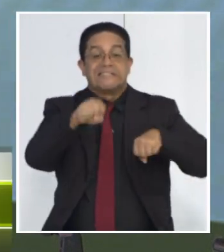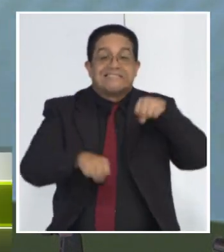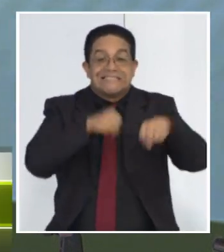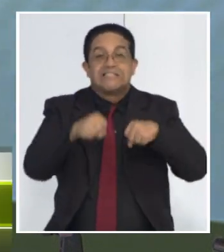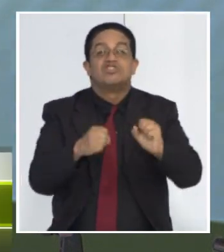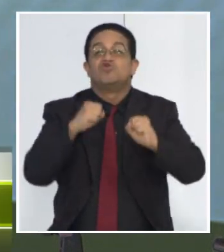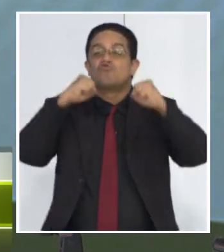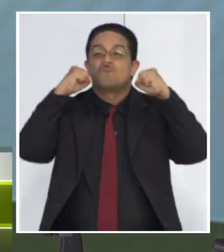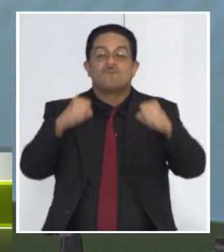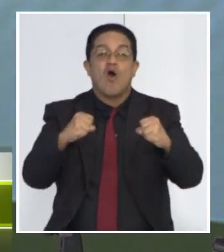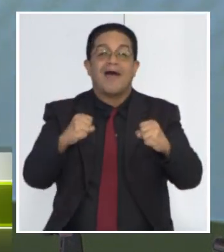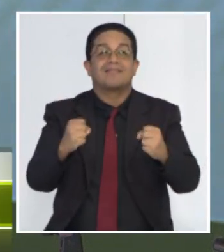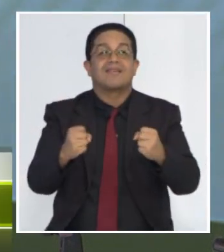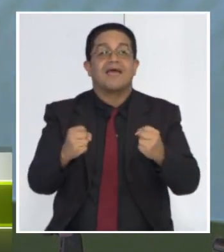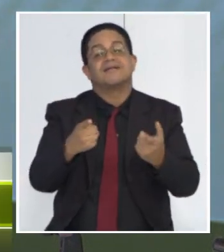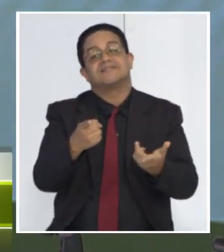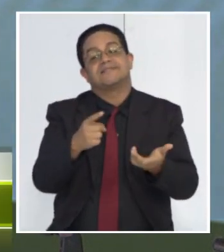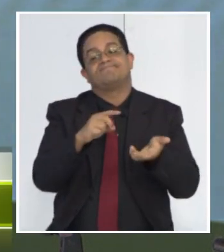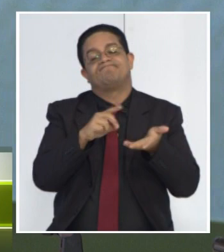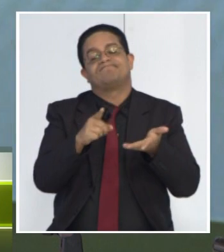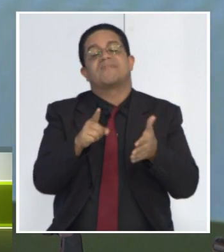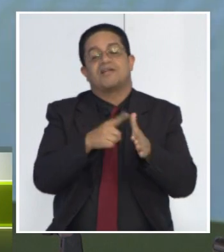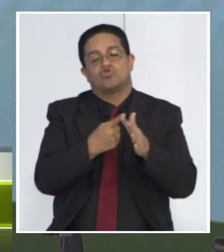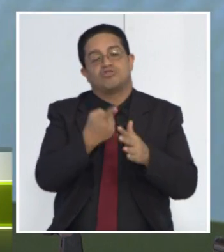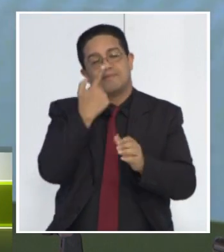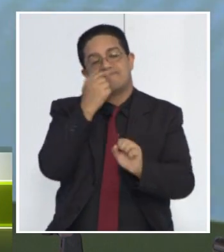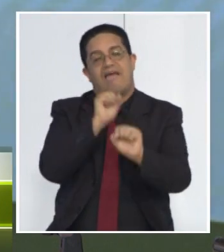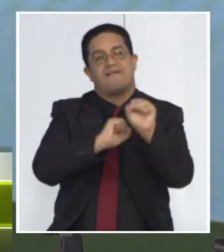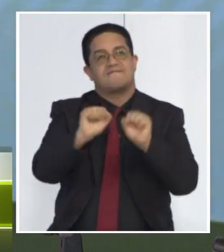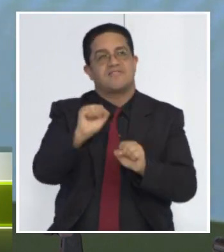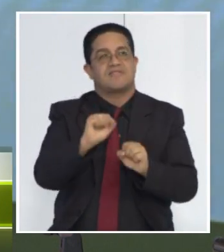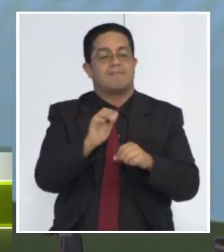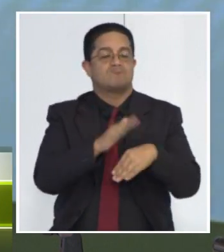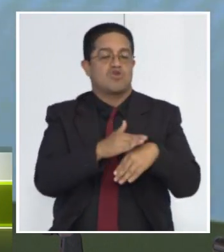ejercicio, porque no es lógico que estés haciendo ejercicio y tengas dolor. Algún